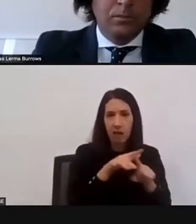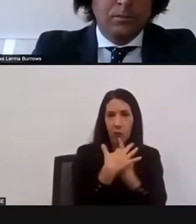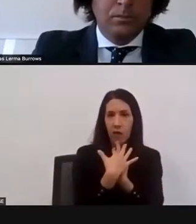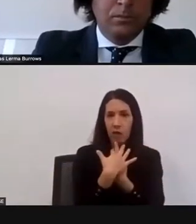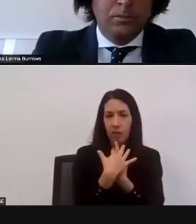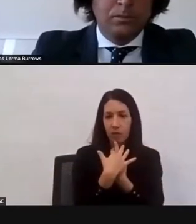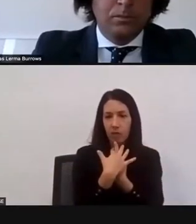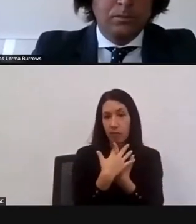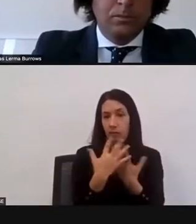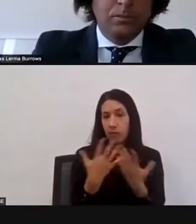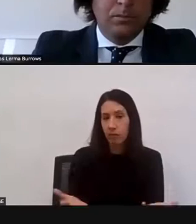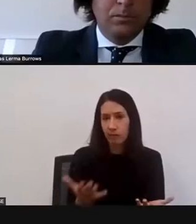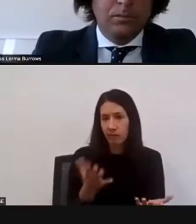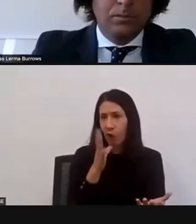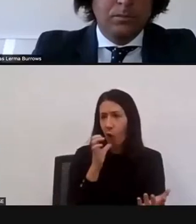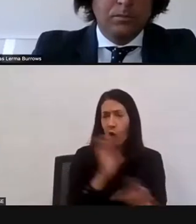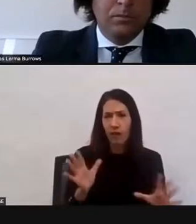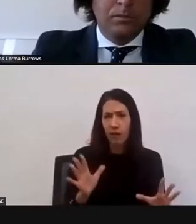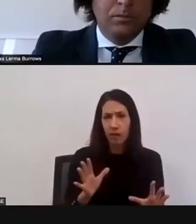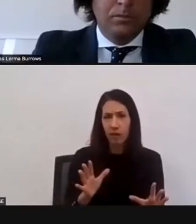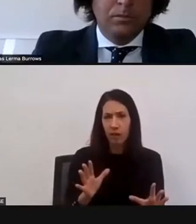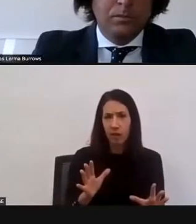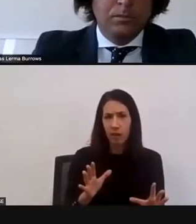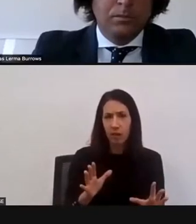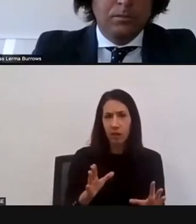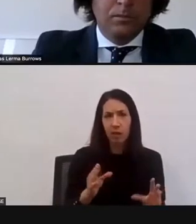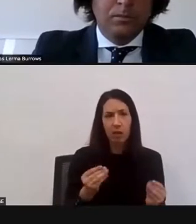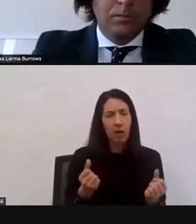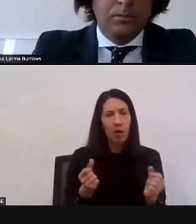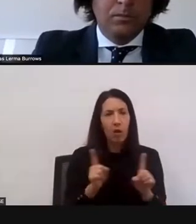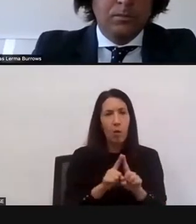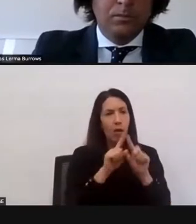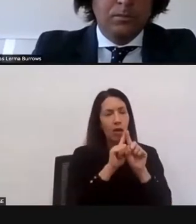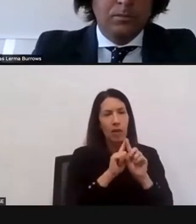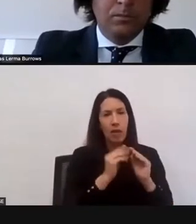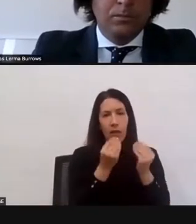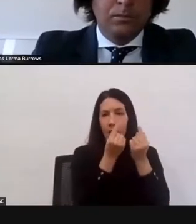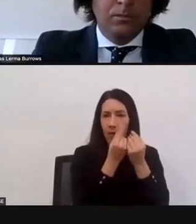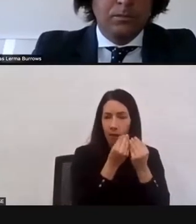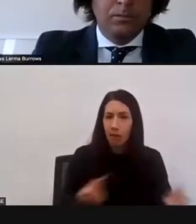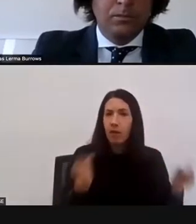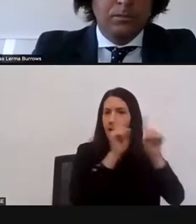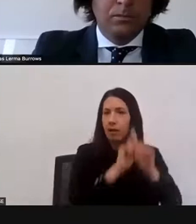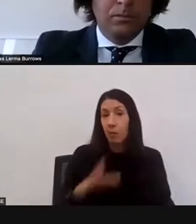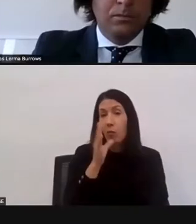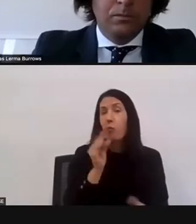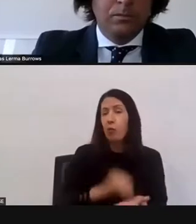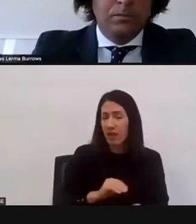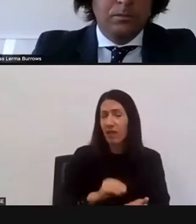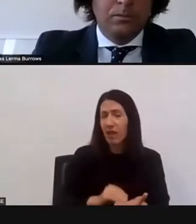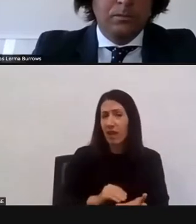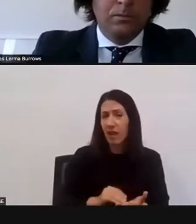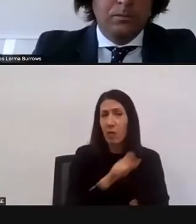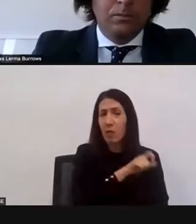son terribles no pasen desapercibidas, desgraciadamente porque muchas veces pasan desapercibidas para ciudadanos que las